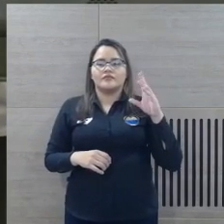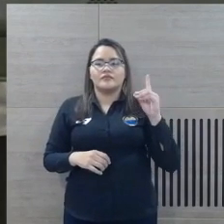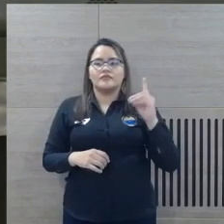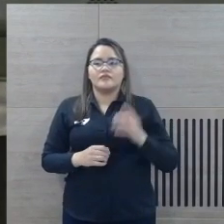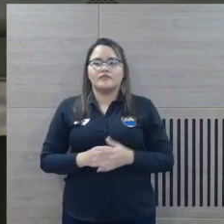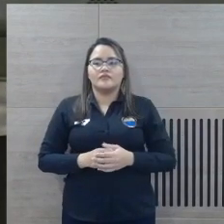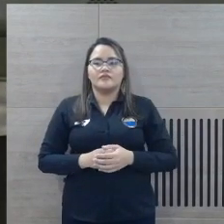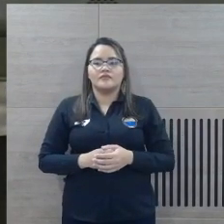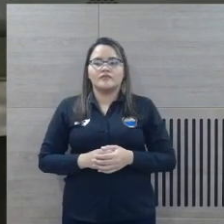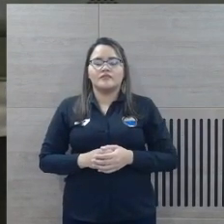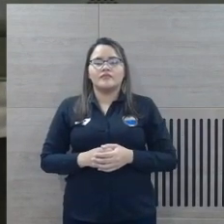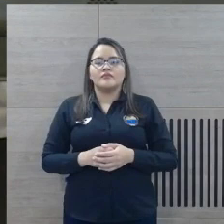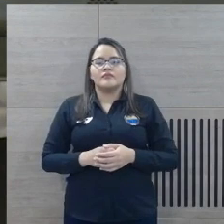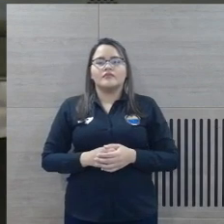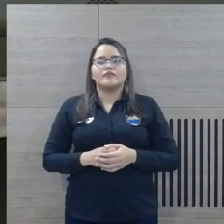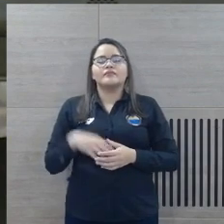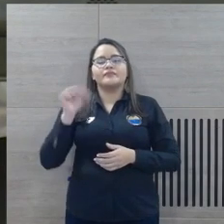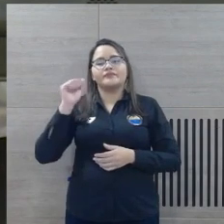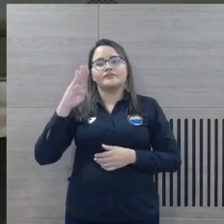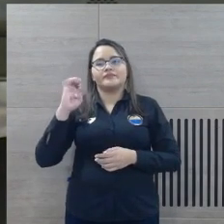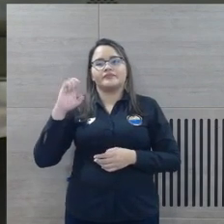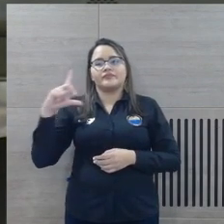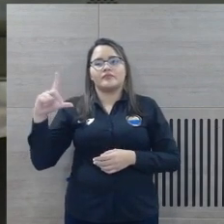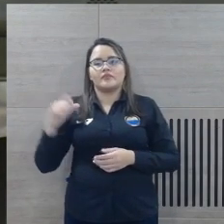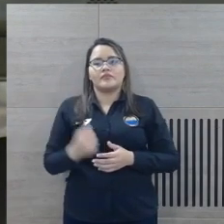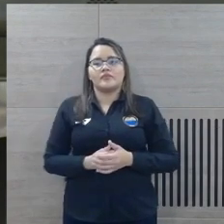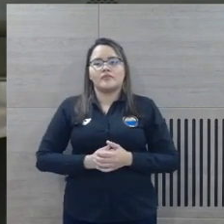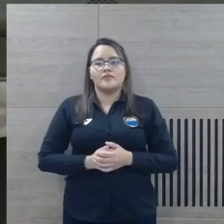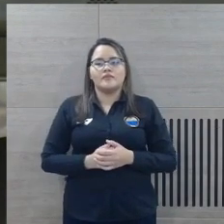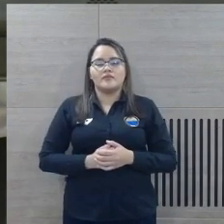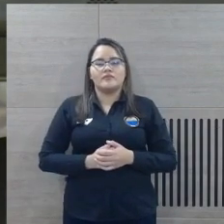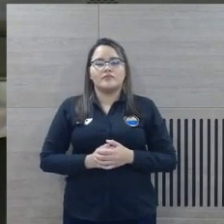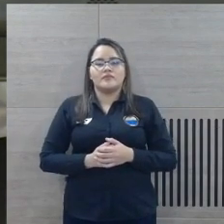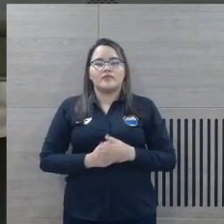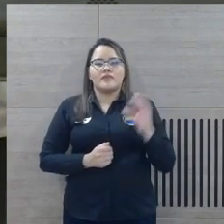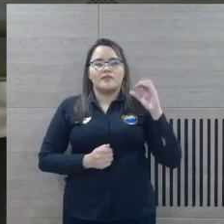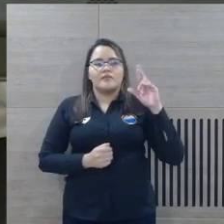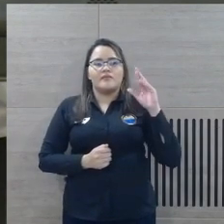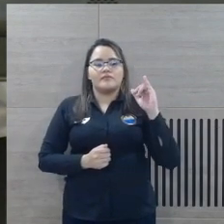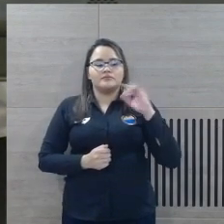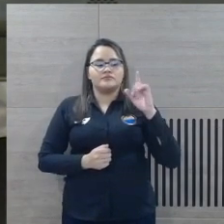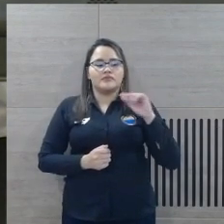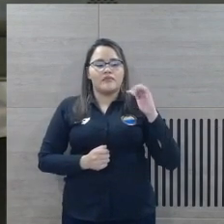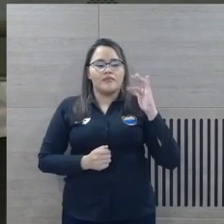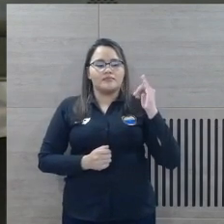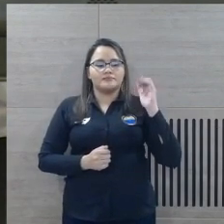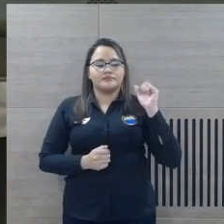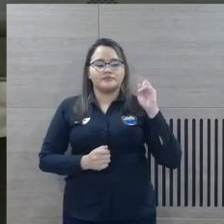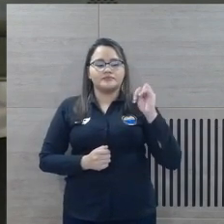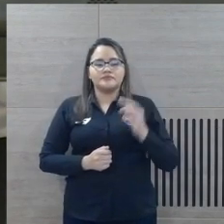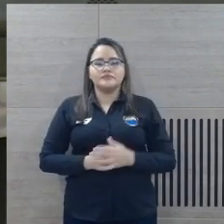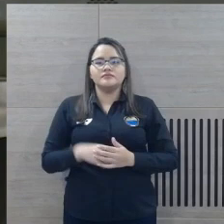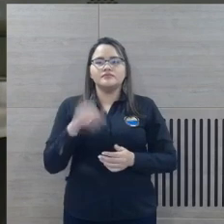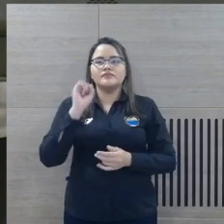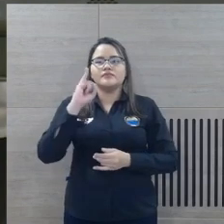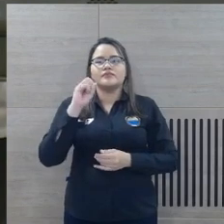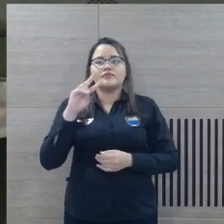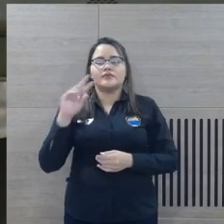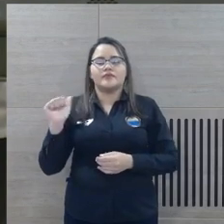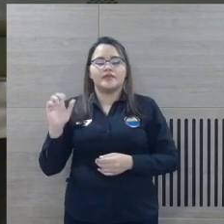Díaz. Cristian Camilo Charris Pérez. Iván David de la Rosa Pacheco. Jaime Alberto de León